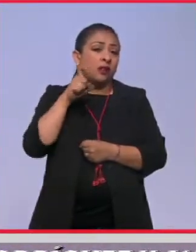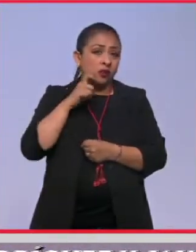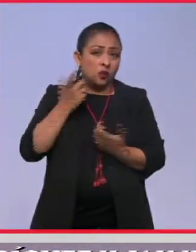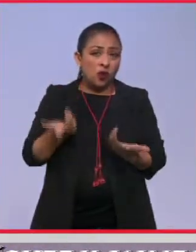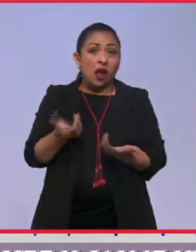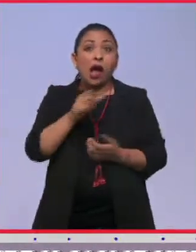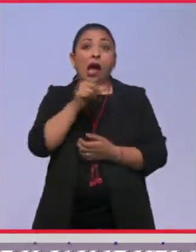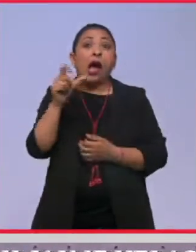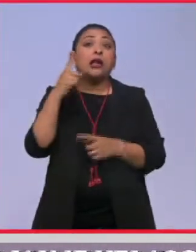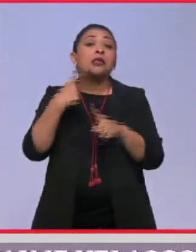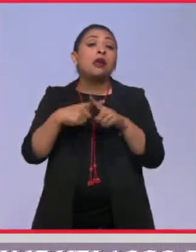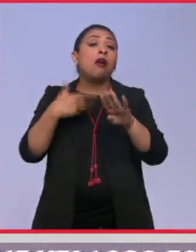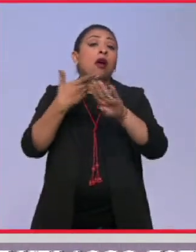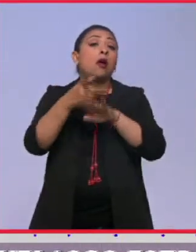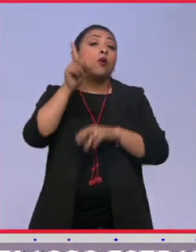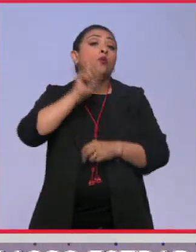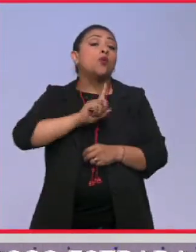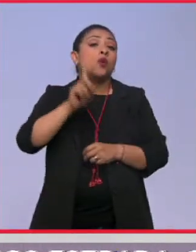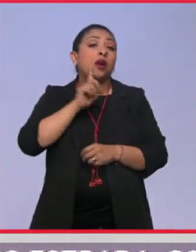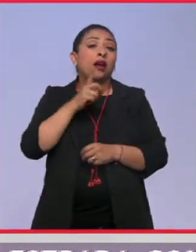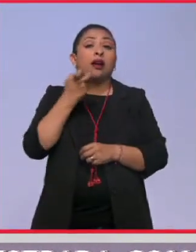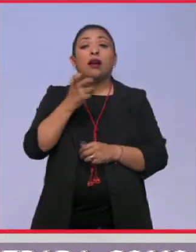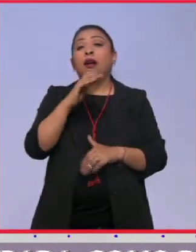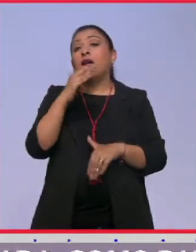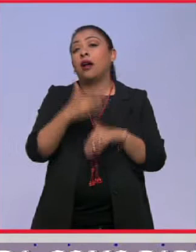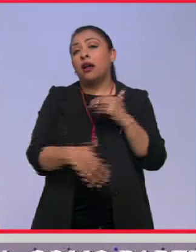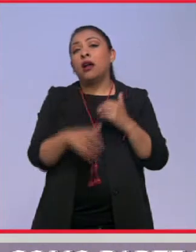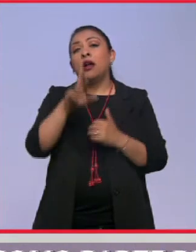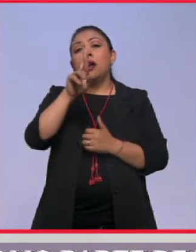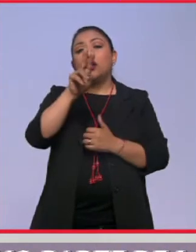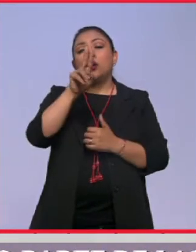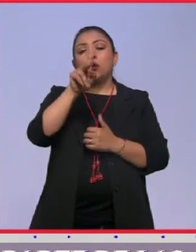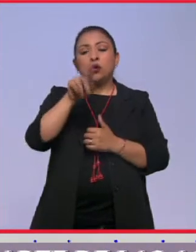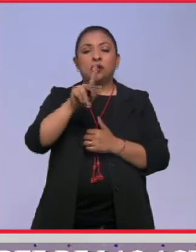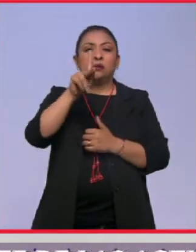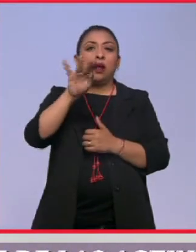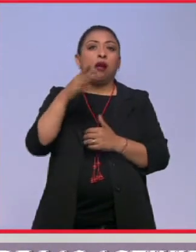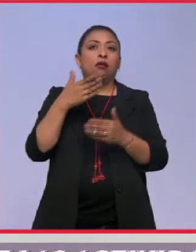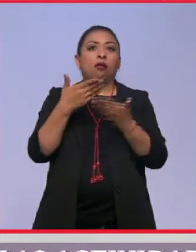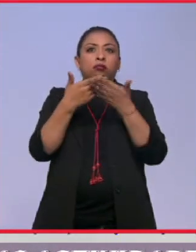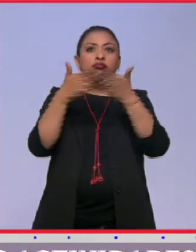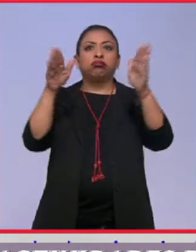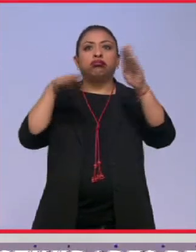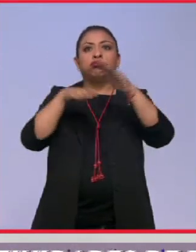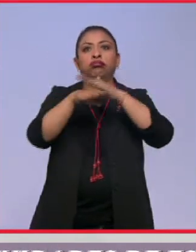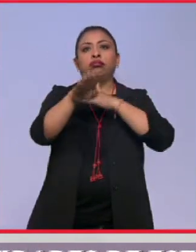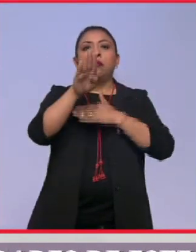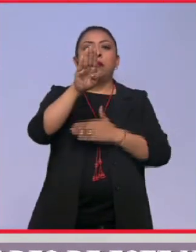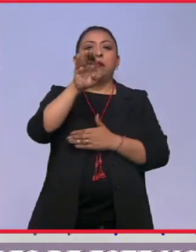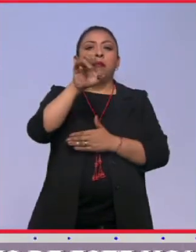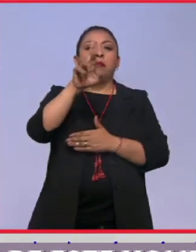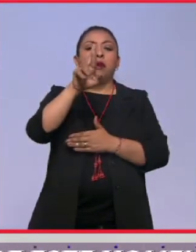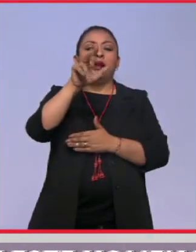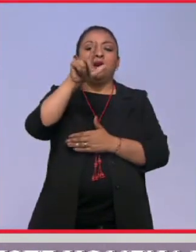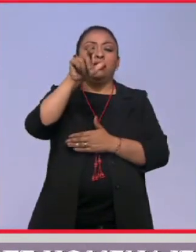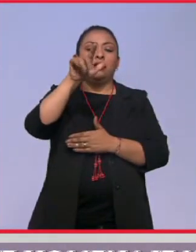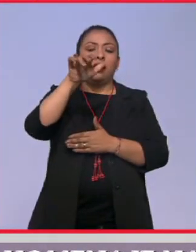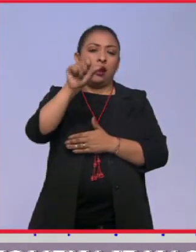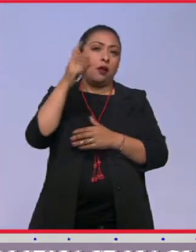a mujeres. Así es, el film de Ruiz Palacios entra por la puerta grande en esta Berlinale